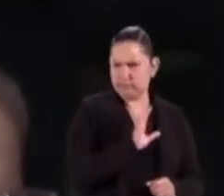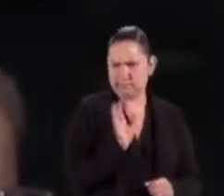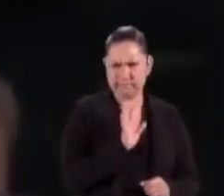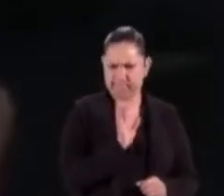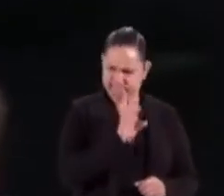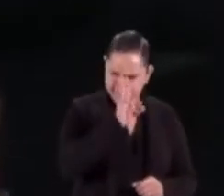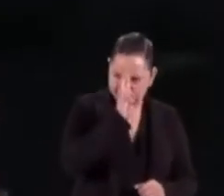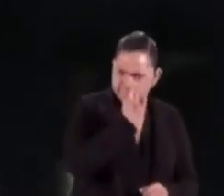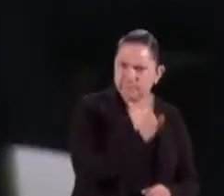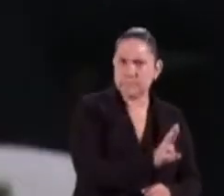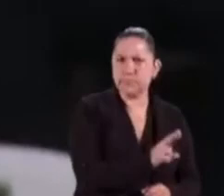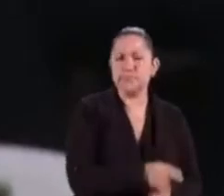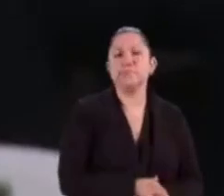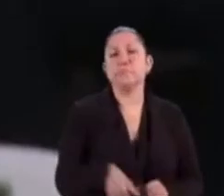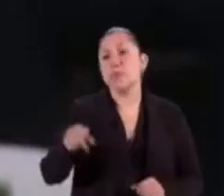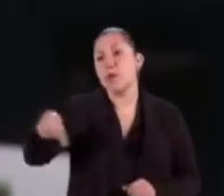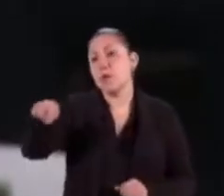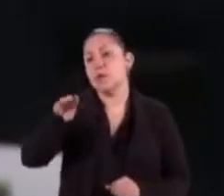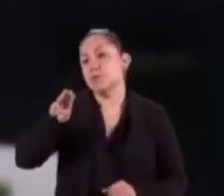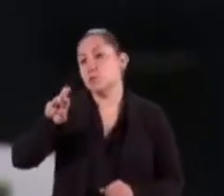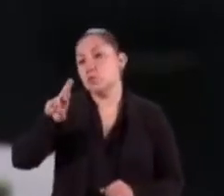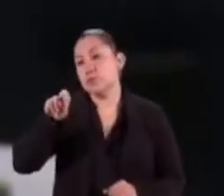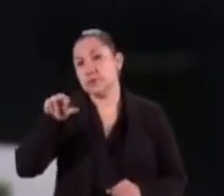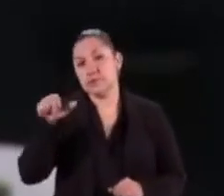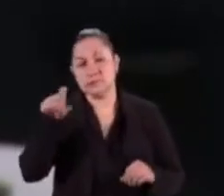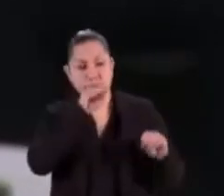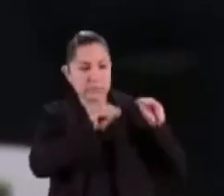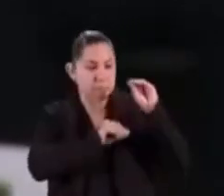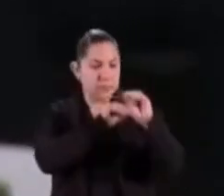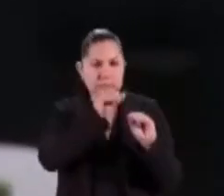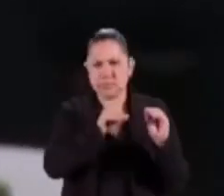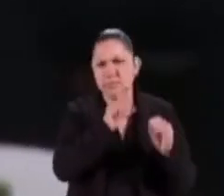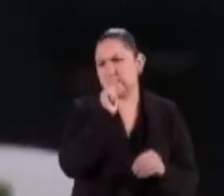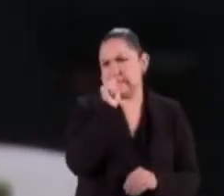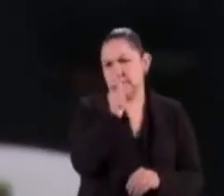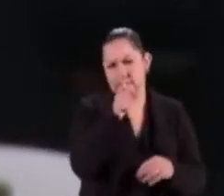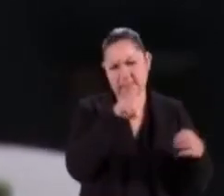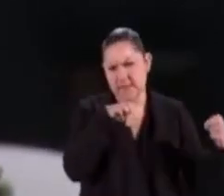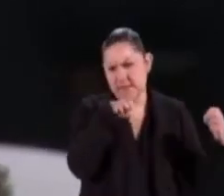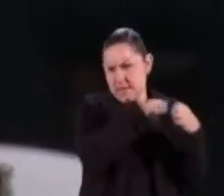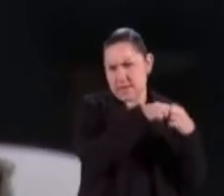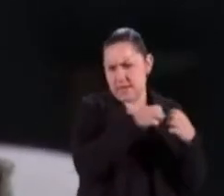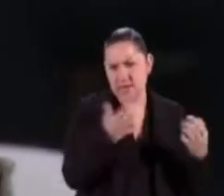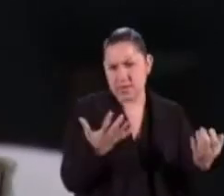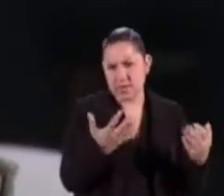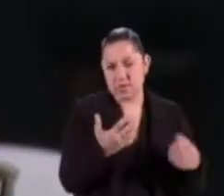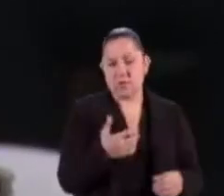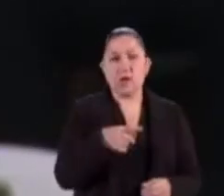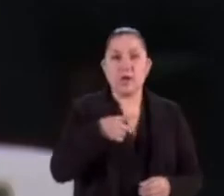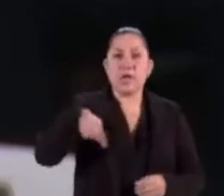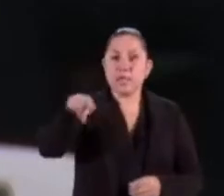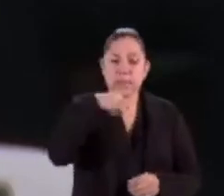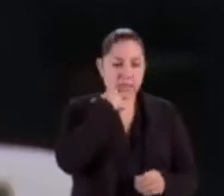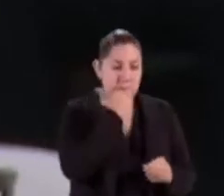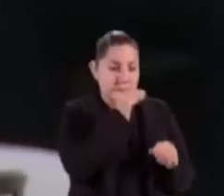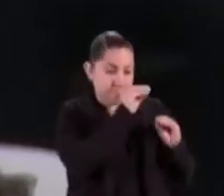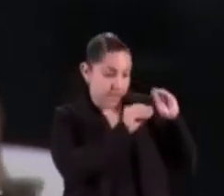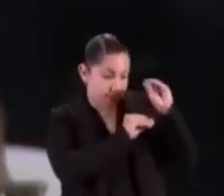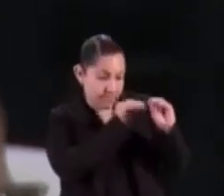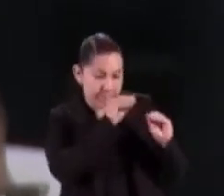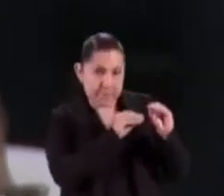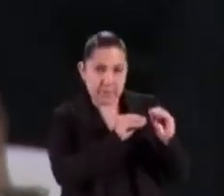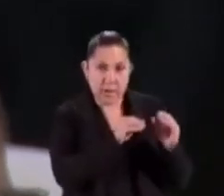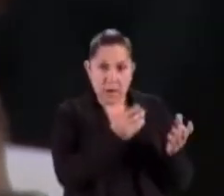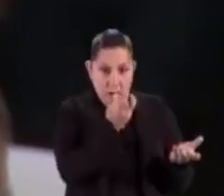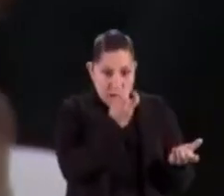está tratando de hacer es un engaño y quedarse con una justicia que no será